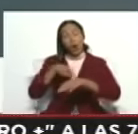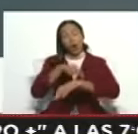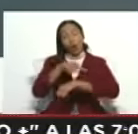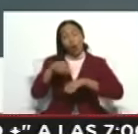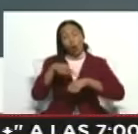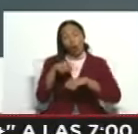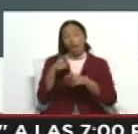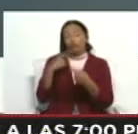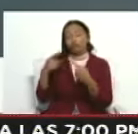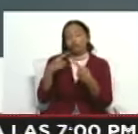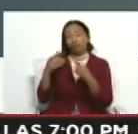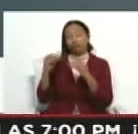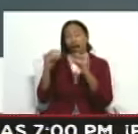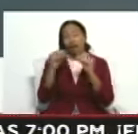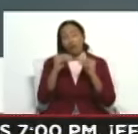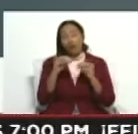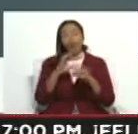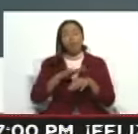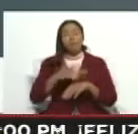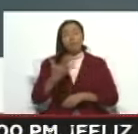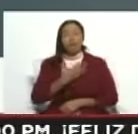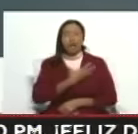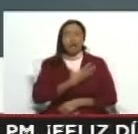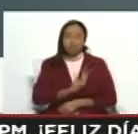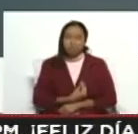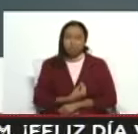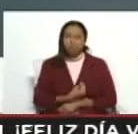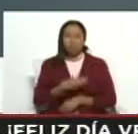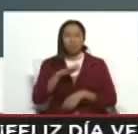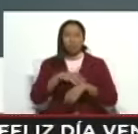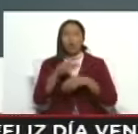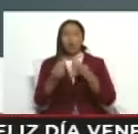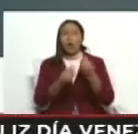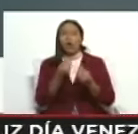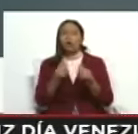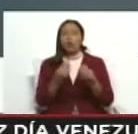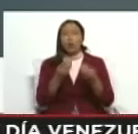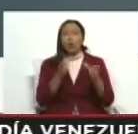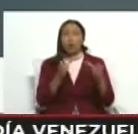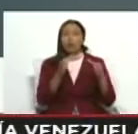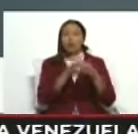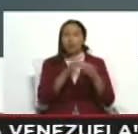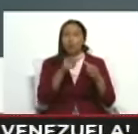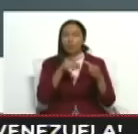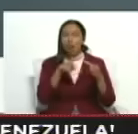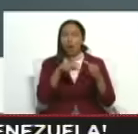con decepción por qué y cómo esa operación había sido truncada.